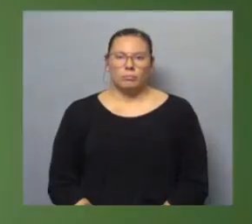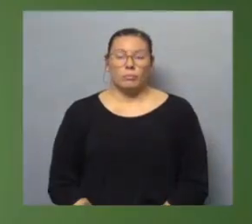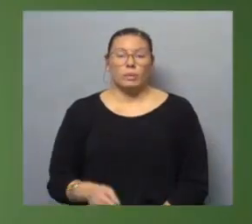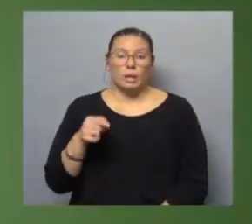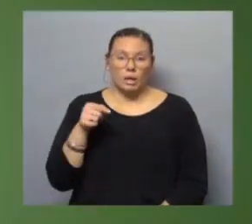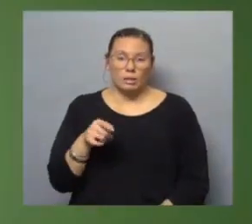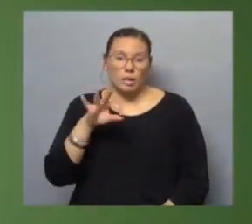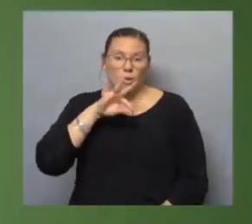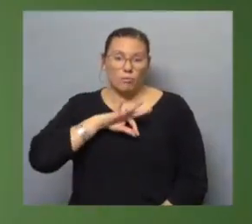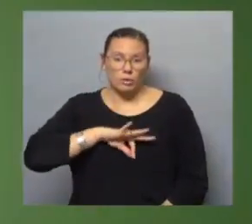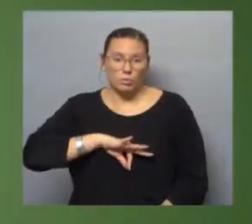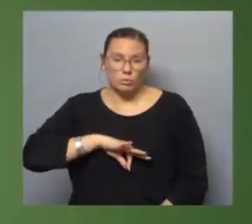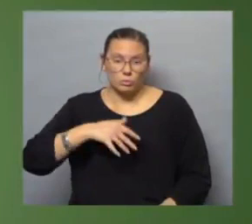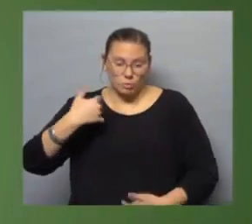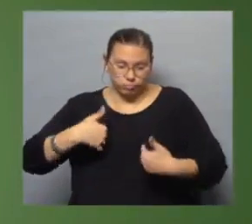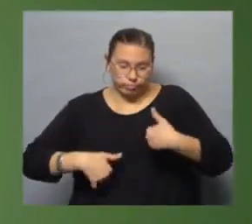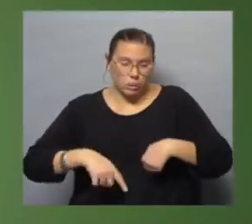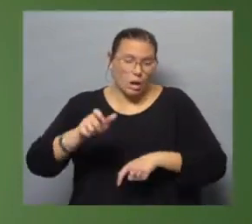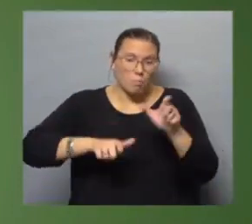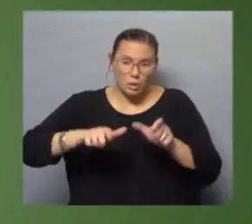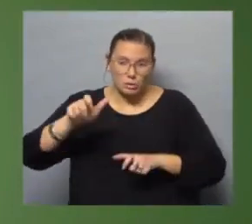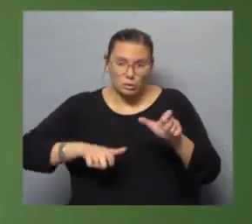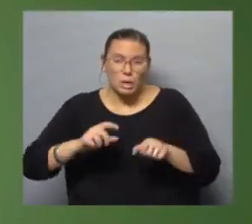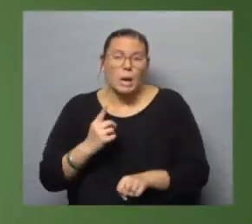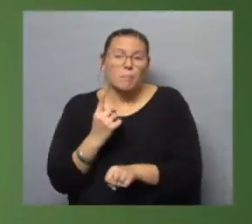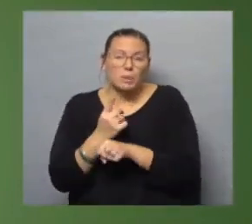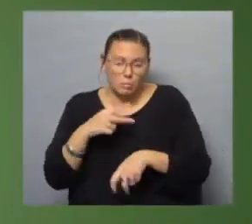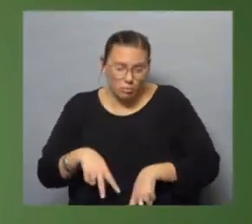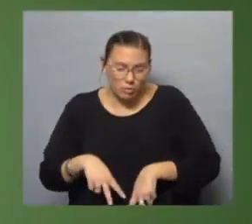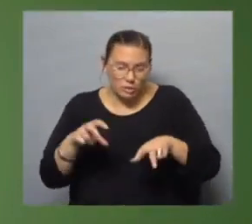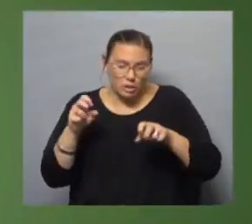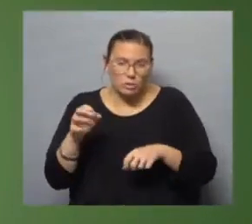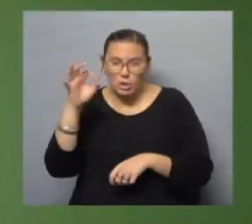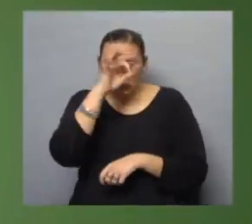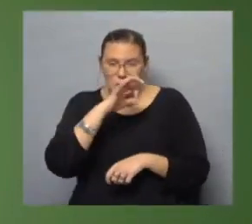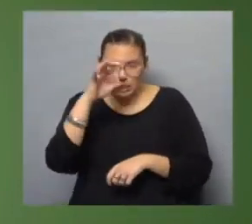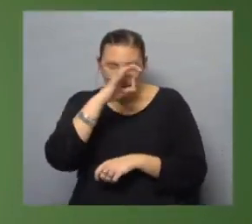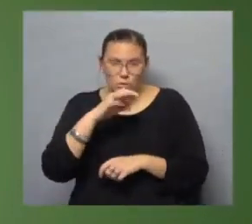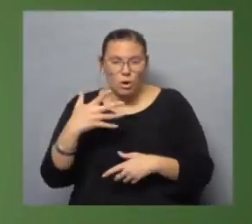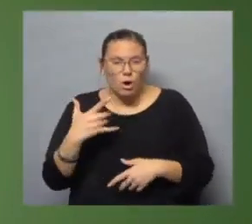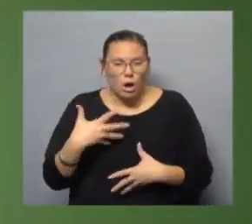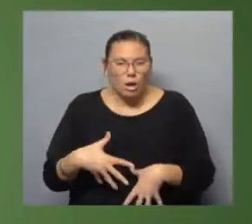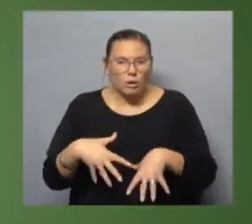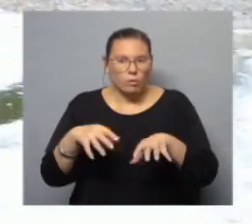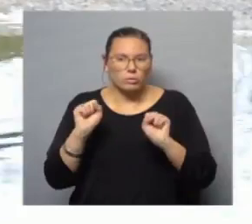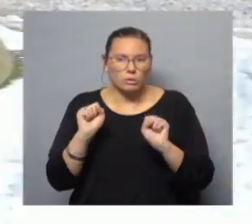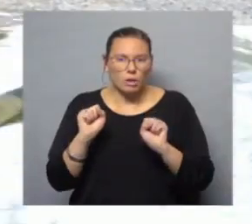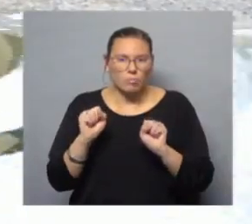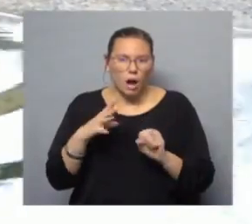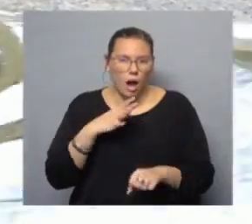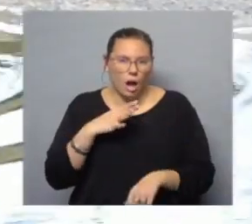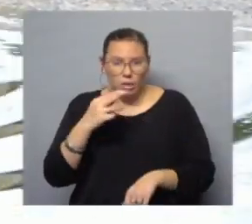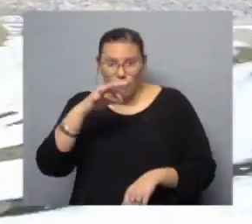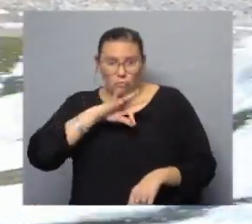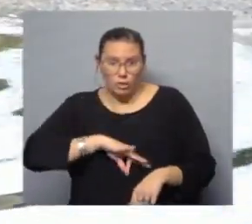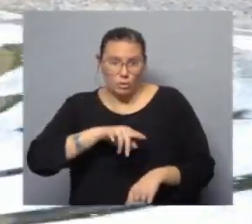Evidentemente es un virus que circula ampliamente en la población. Los primeros estudios que habíamos hecho en cerdo doméstico encontramos una alta prevalencia de circulación del